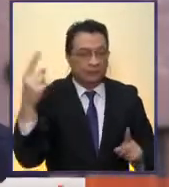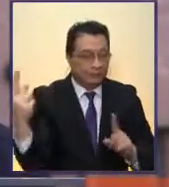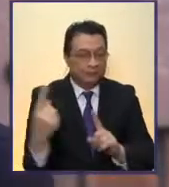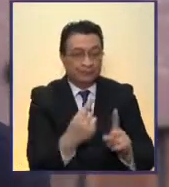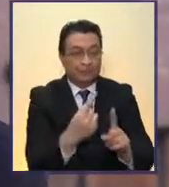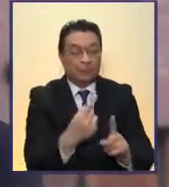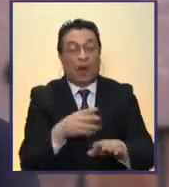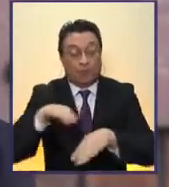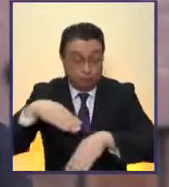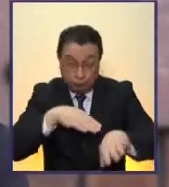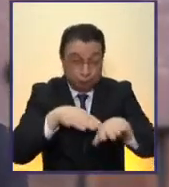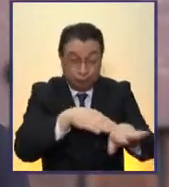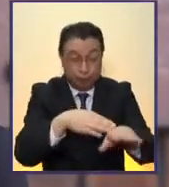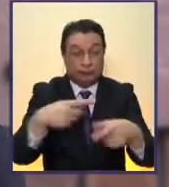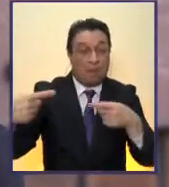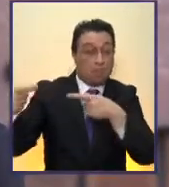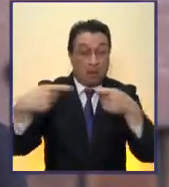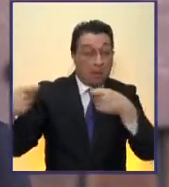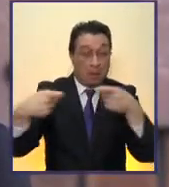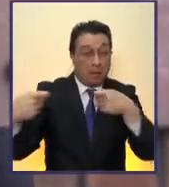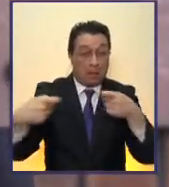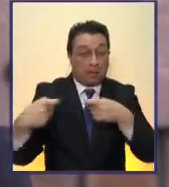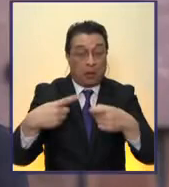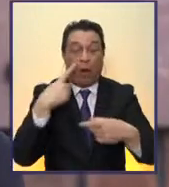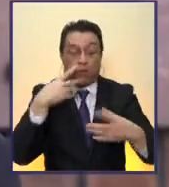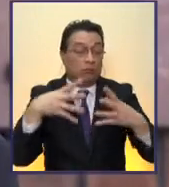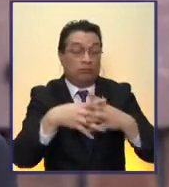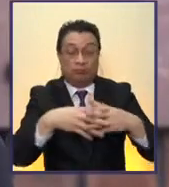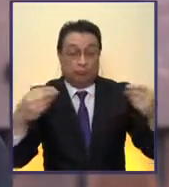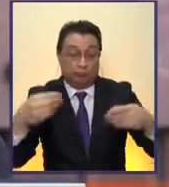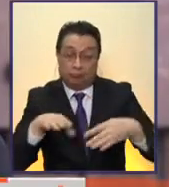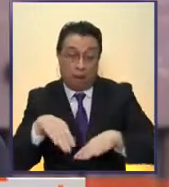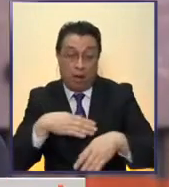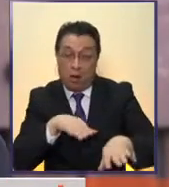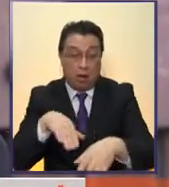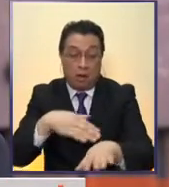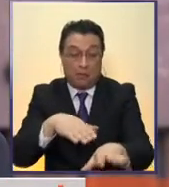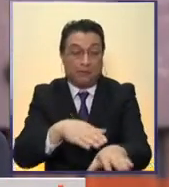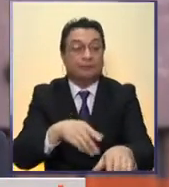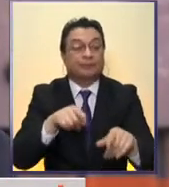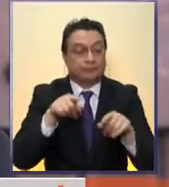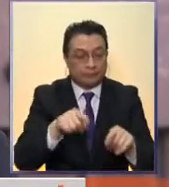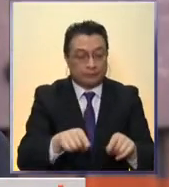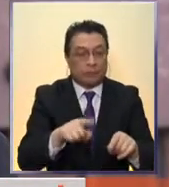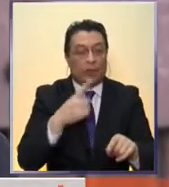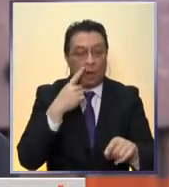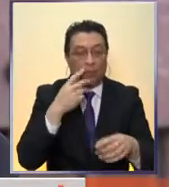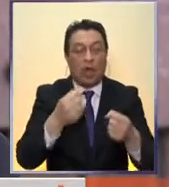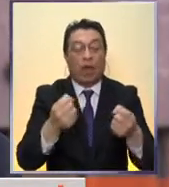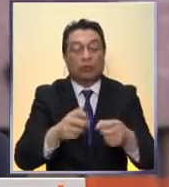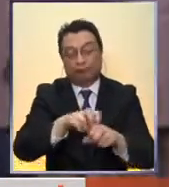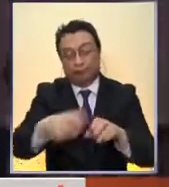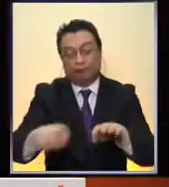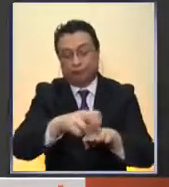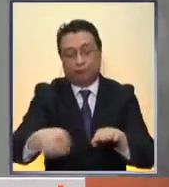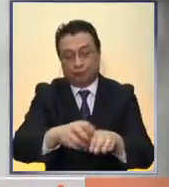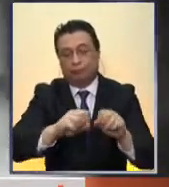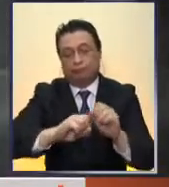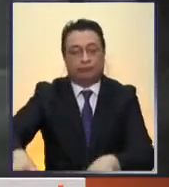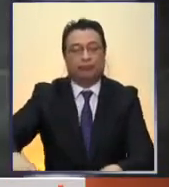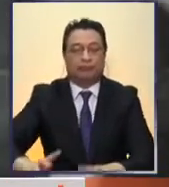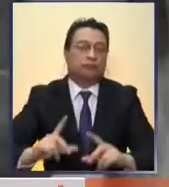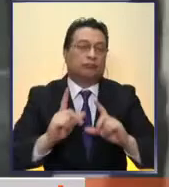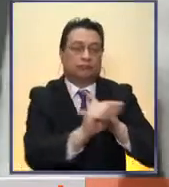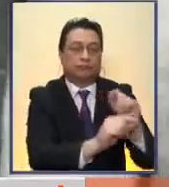con intercambio de disparos, los sujetos se dan a la fuga y conforme a esta situación abandonan el vehículo en el sitio del suceso. Tras